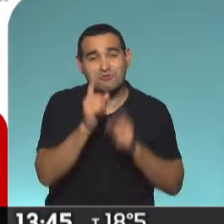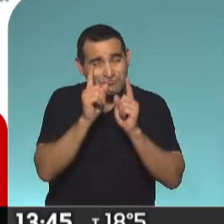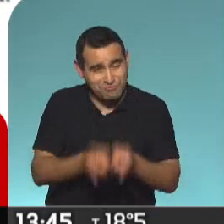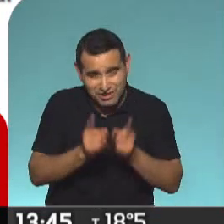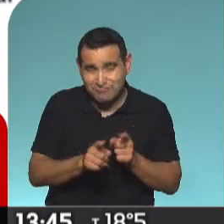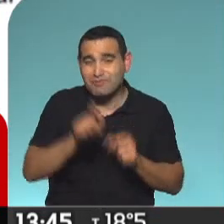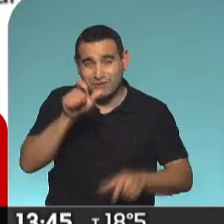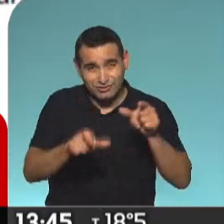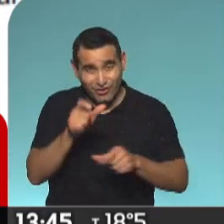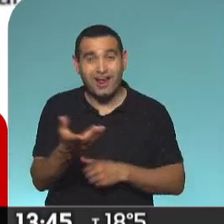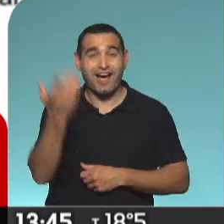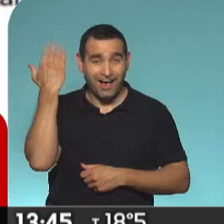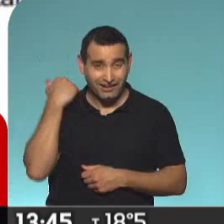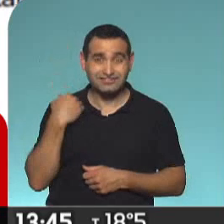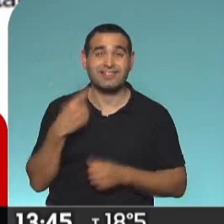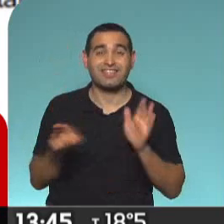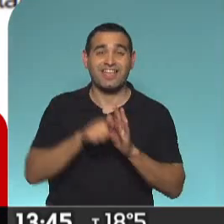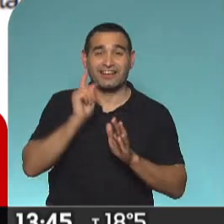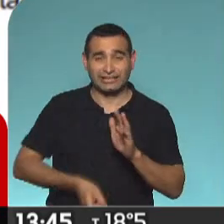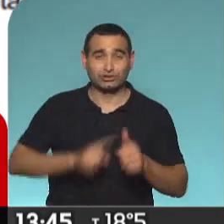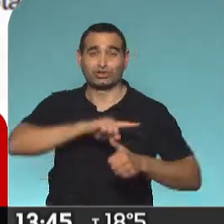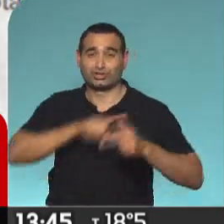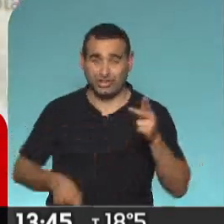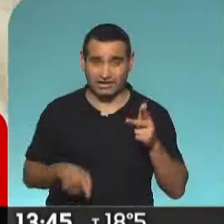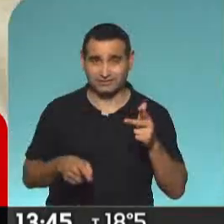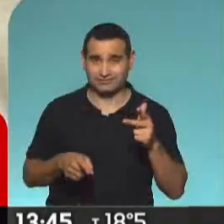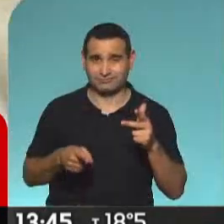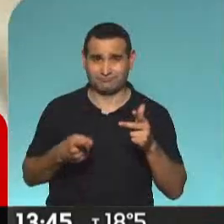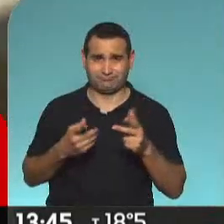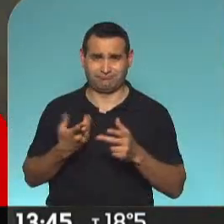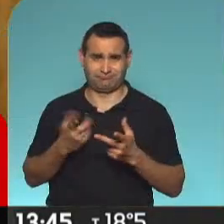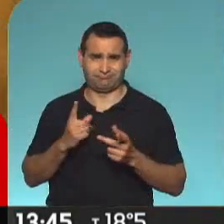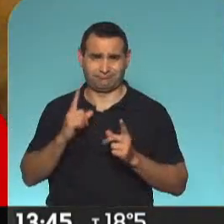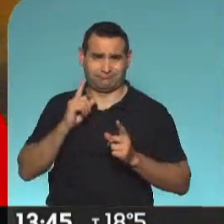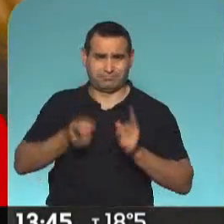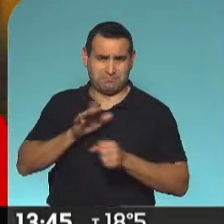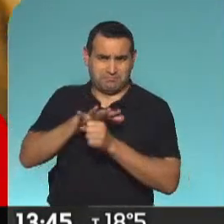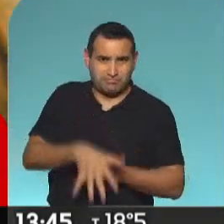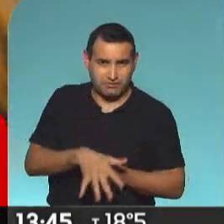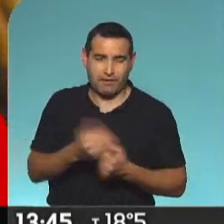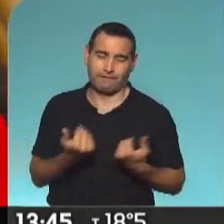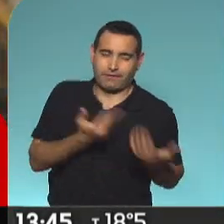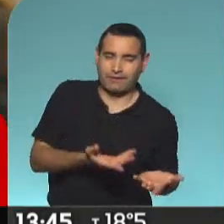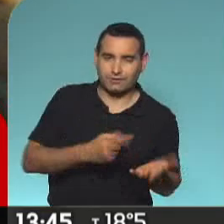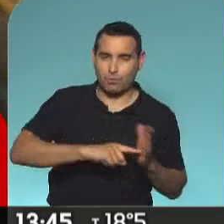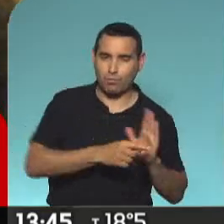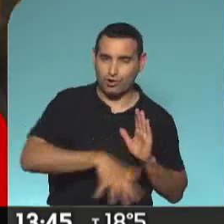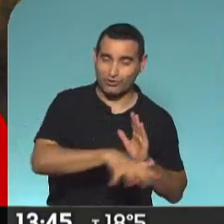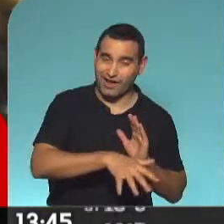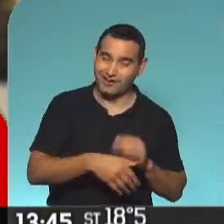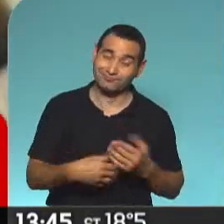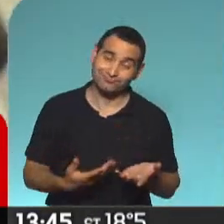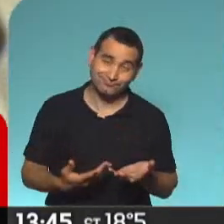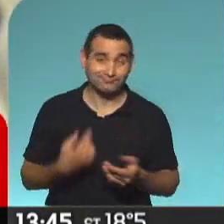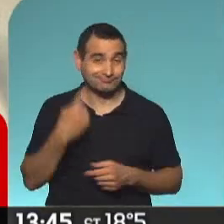que en su momento dictaron tres decretos abusivos en beneficio de la Ciudad Autónoma de Buenos Aires, lo cual